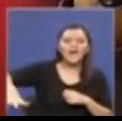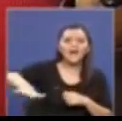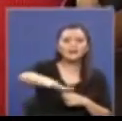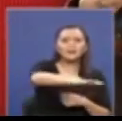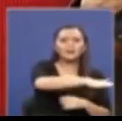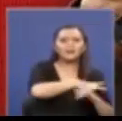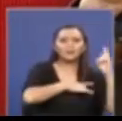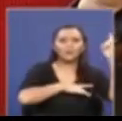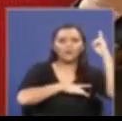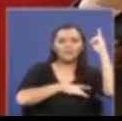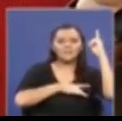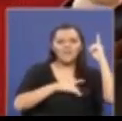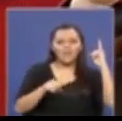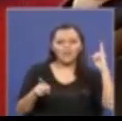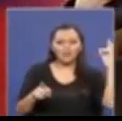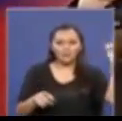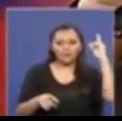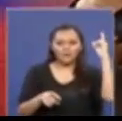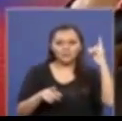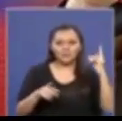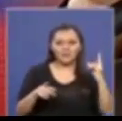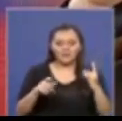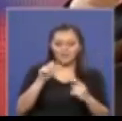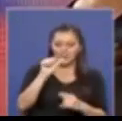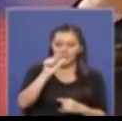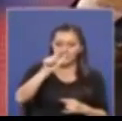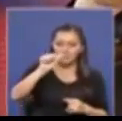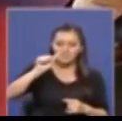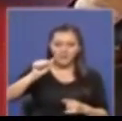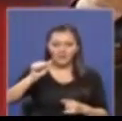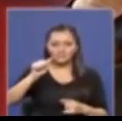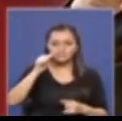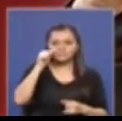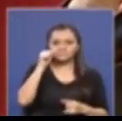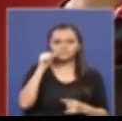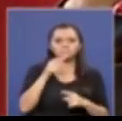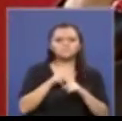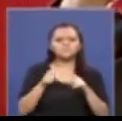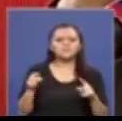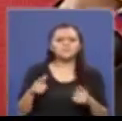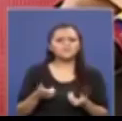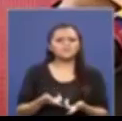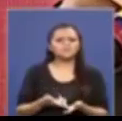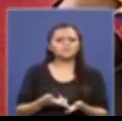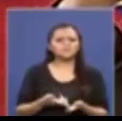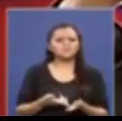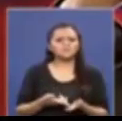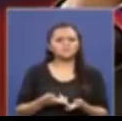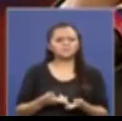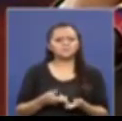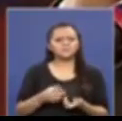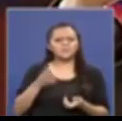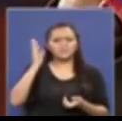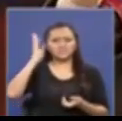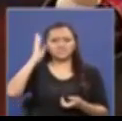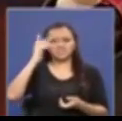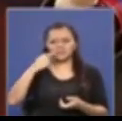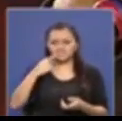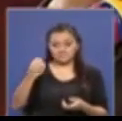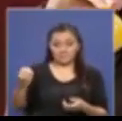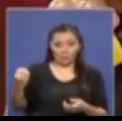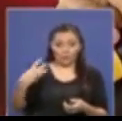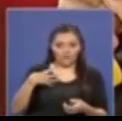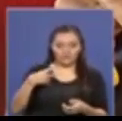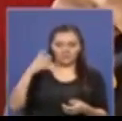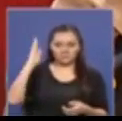Bolivia, en este caso en La Haya, etc. Pero parece, conversando con Michelle,